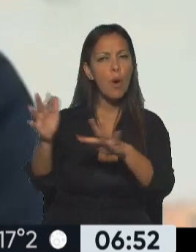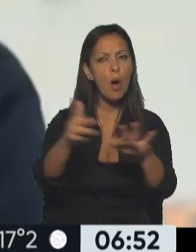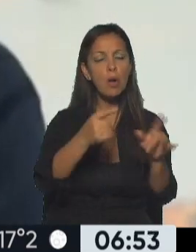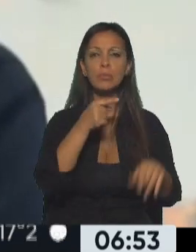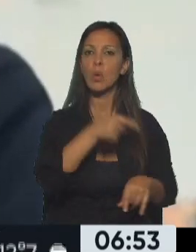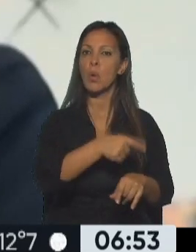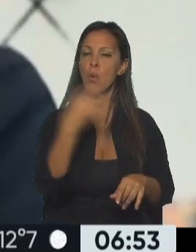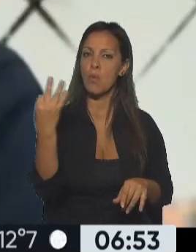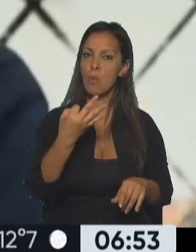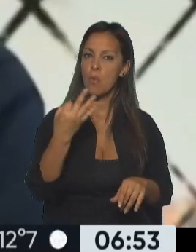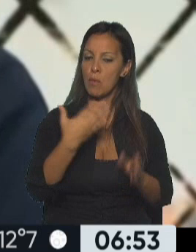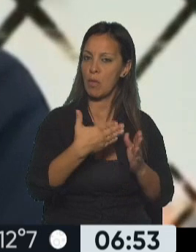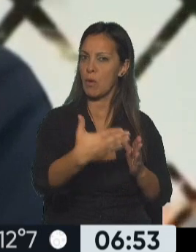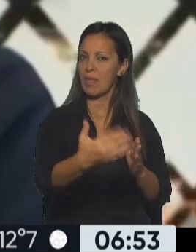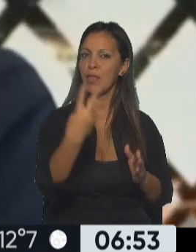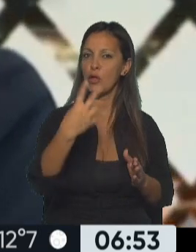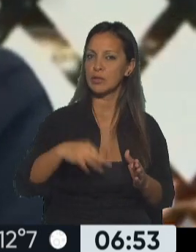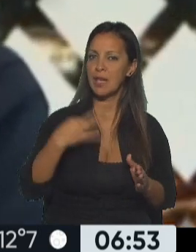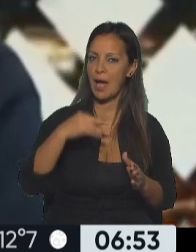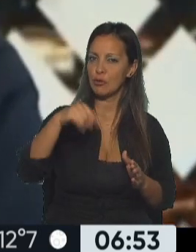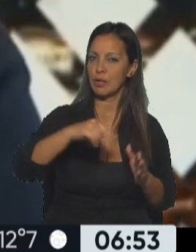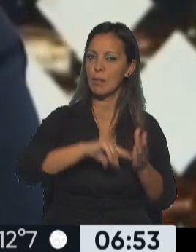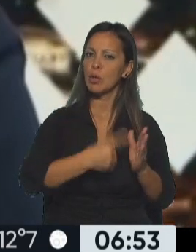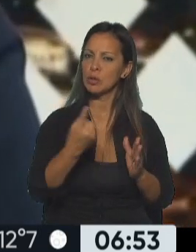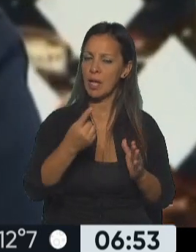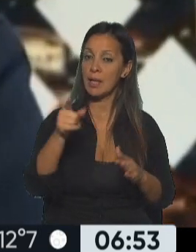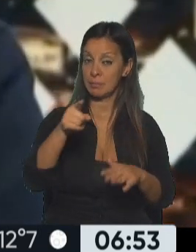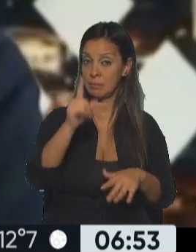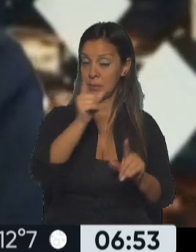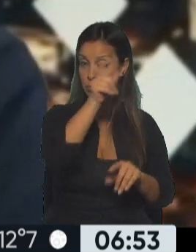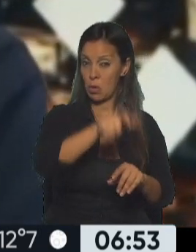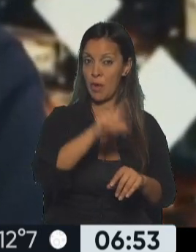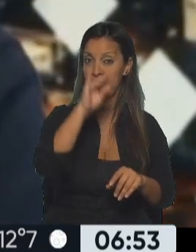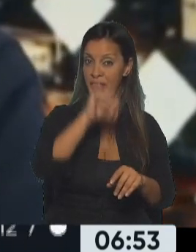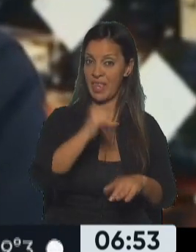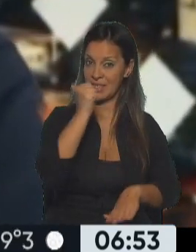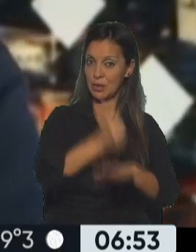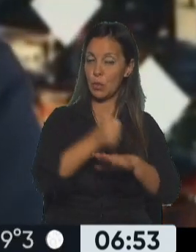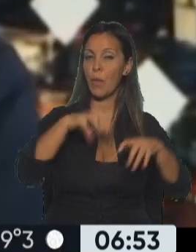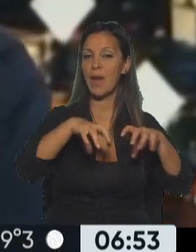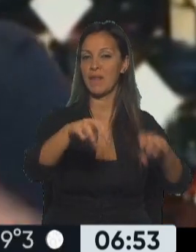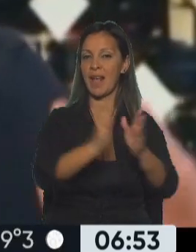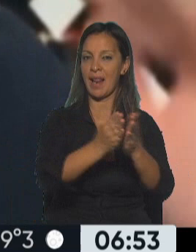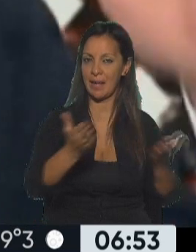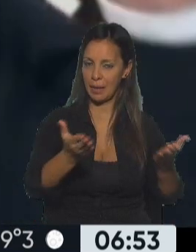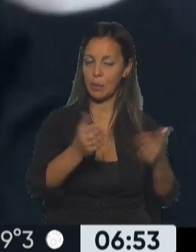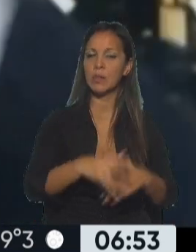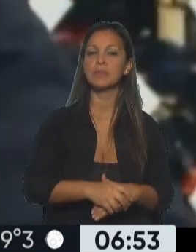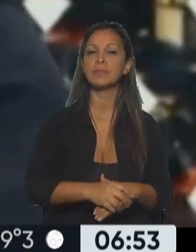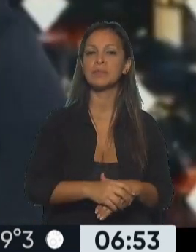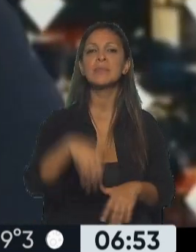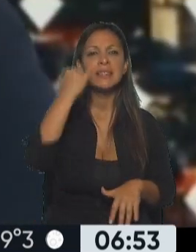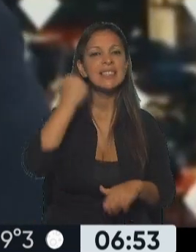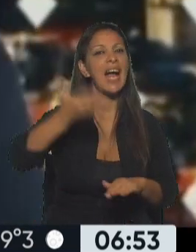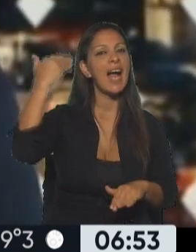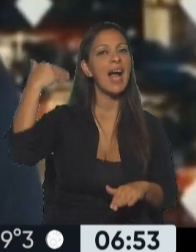en el último año y medio en los últimos dos años aquí en Buenos Aires estuvo También en esta última feria del libro ya había sido finalista